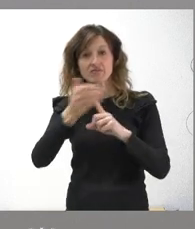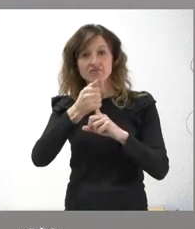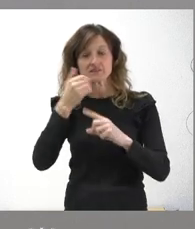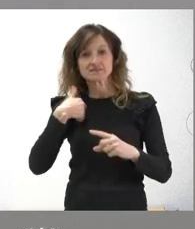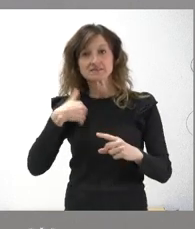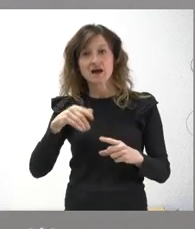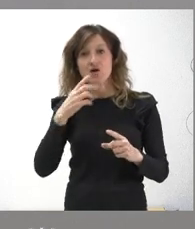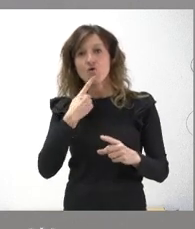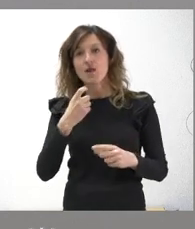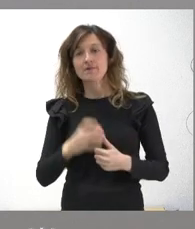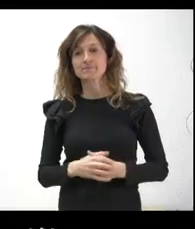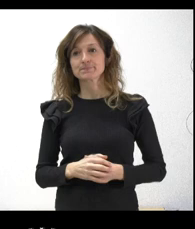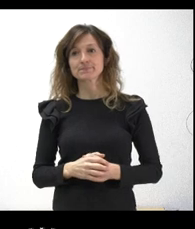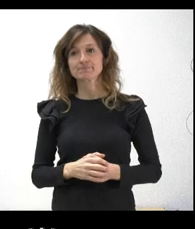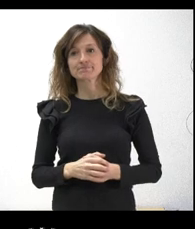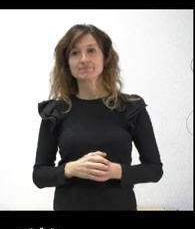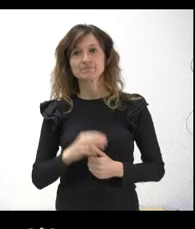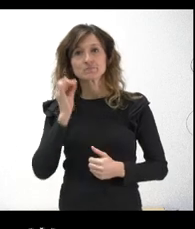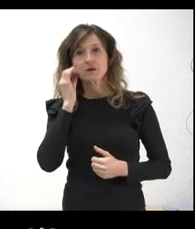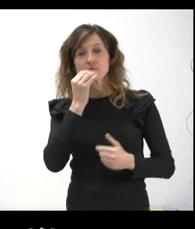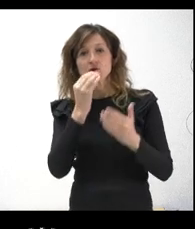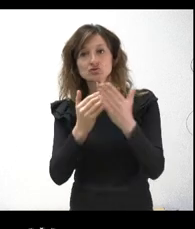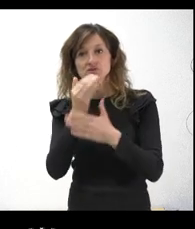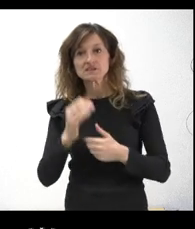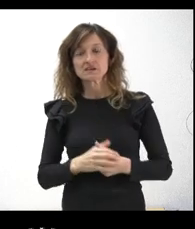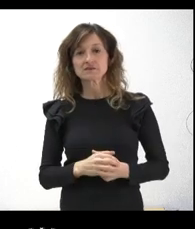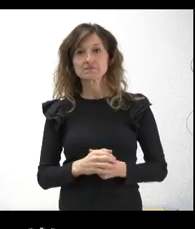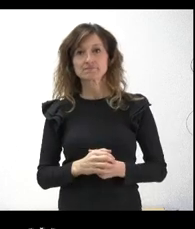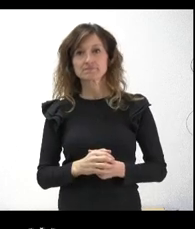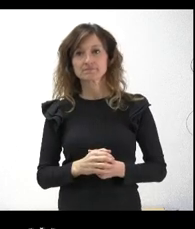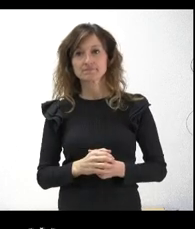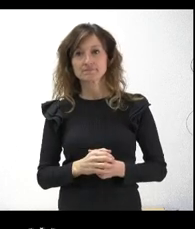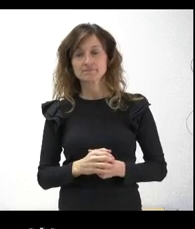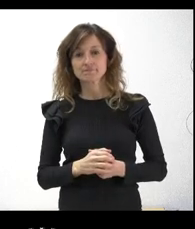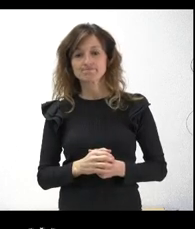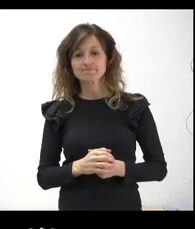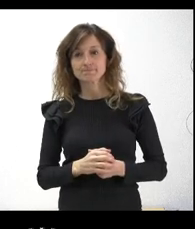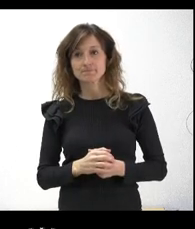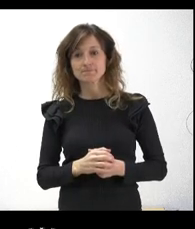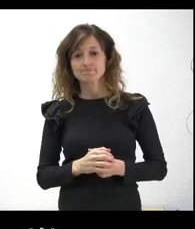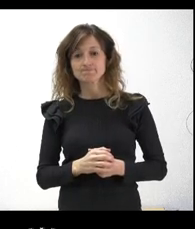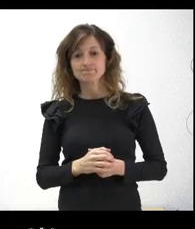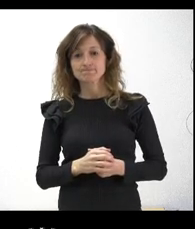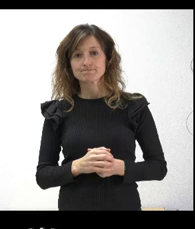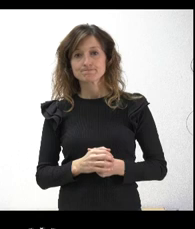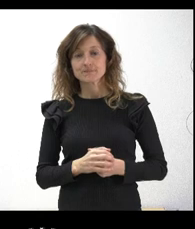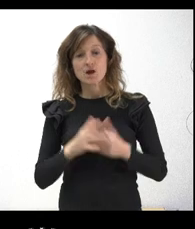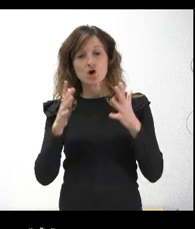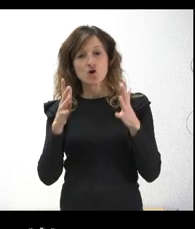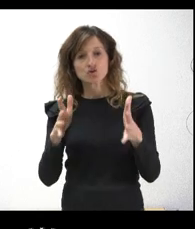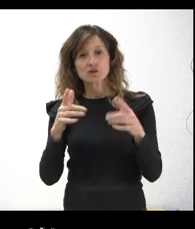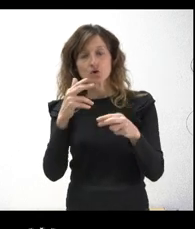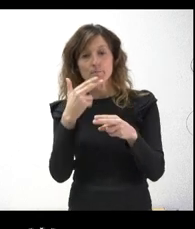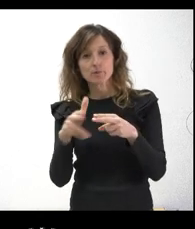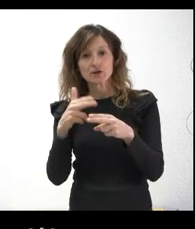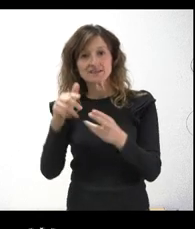los anteriores Sí buenos días Eh una vez que que se concrete en ese consejo de política fiscal y